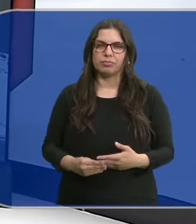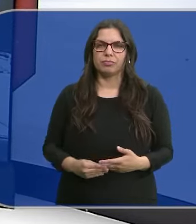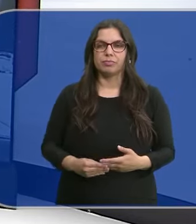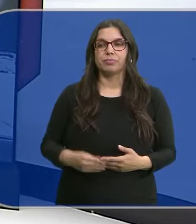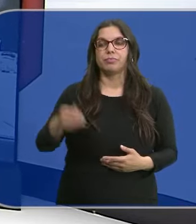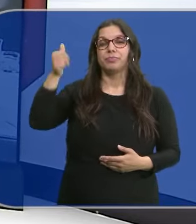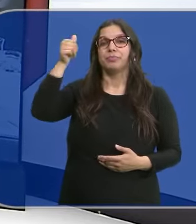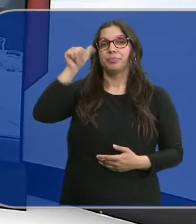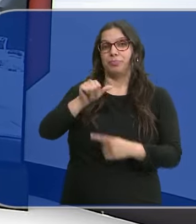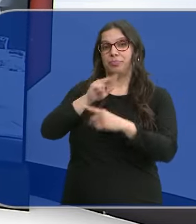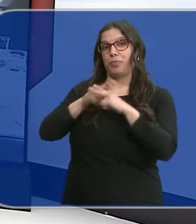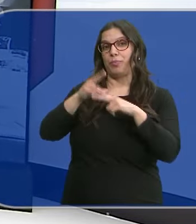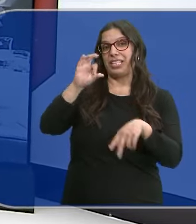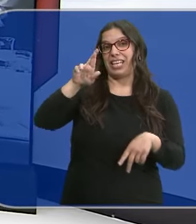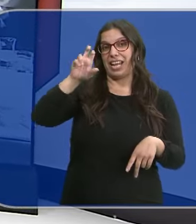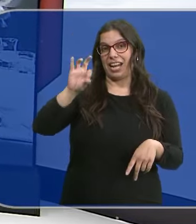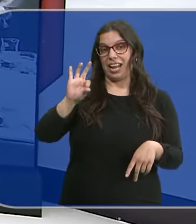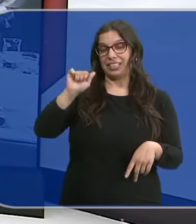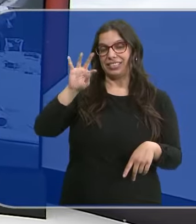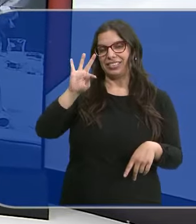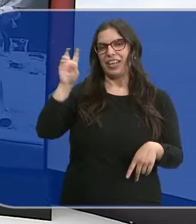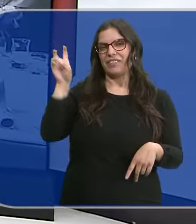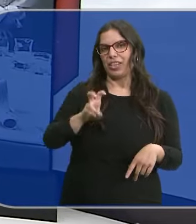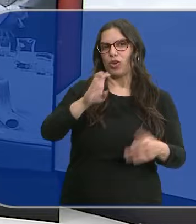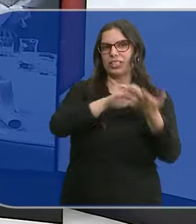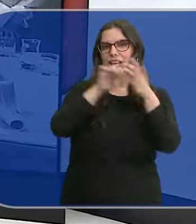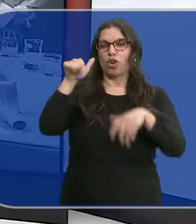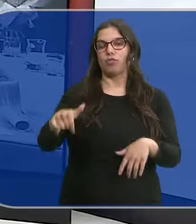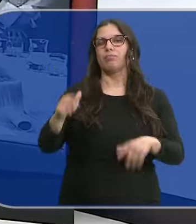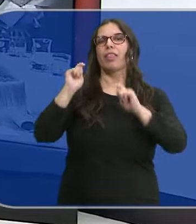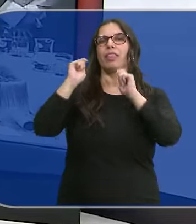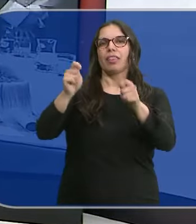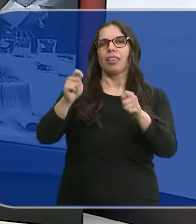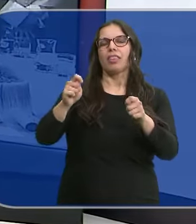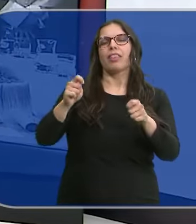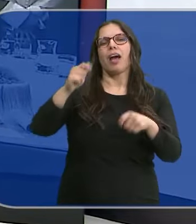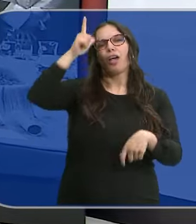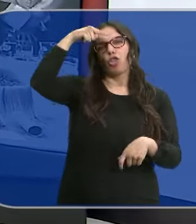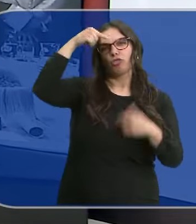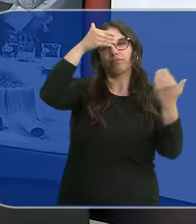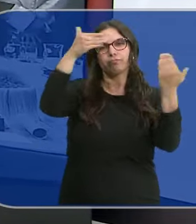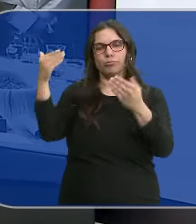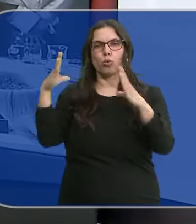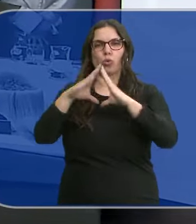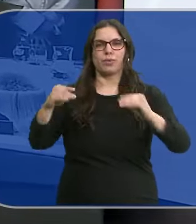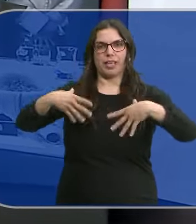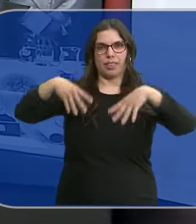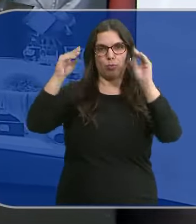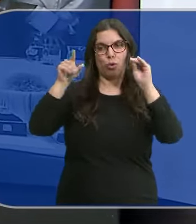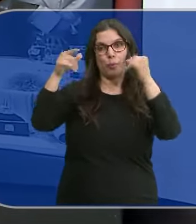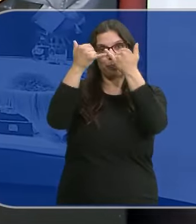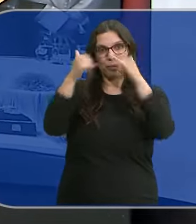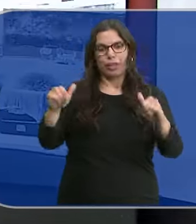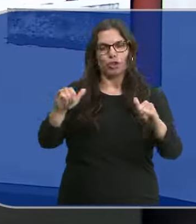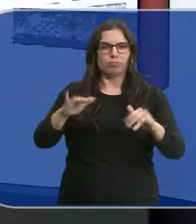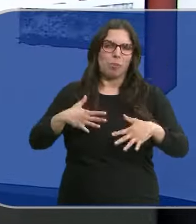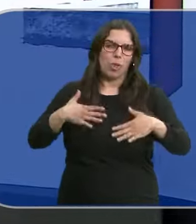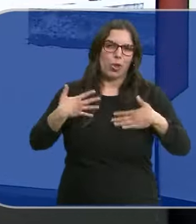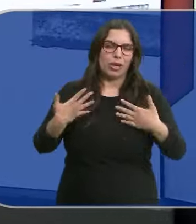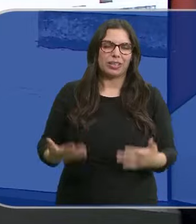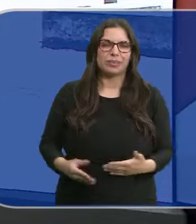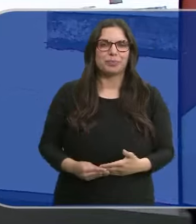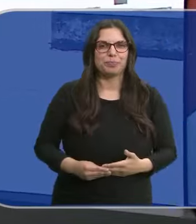Es Joan Manuel Serrat, que hoy está en Castilla y León. Este mediodía ha sido investido doctor honoris causa por la Universidad de Burgos. Ceremonia emotiva.